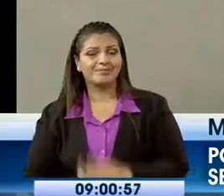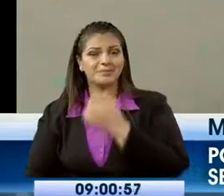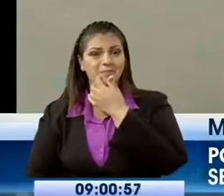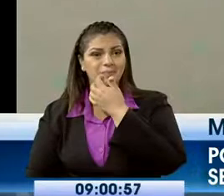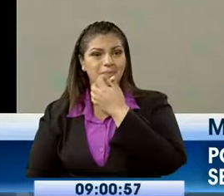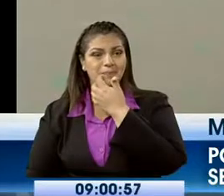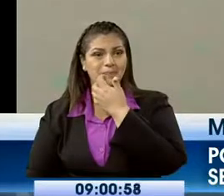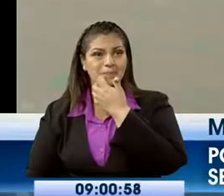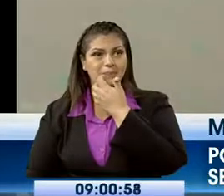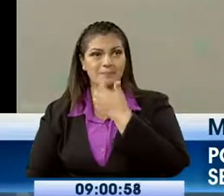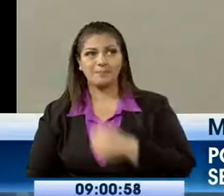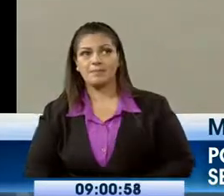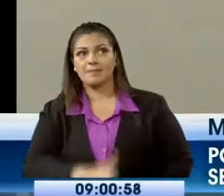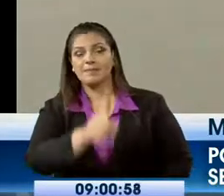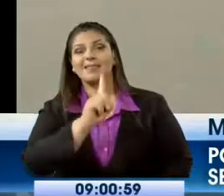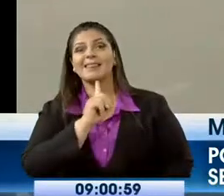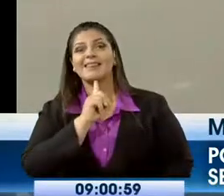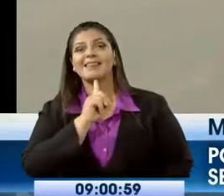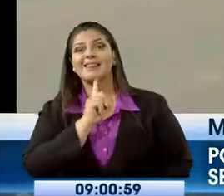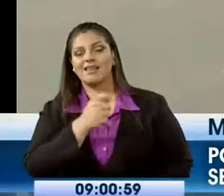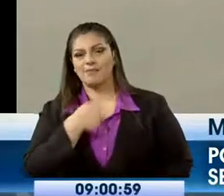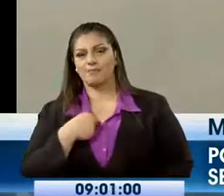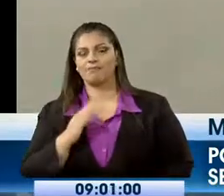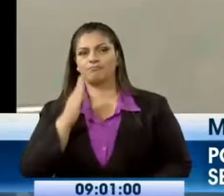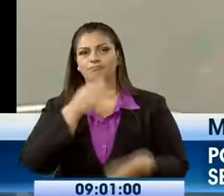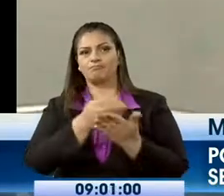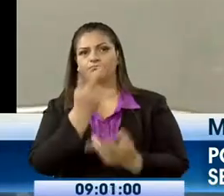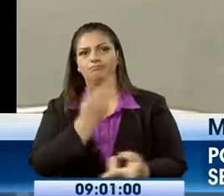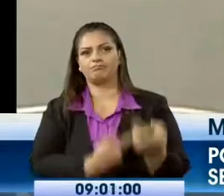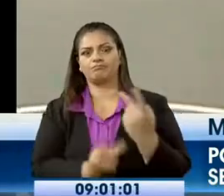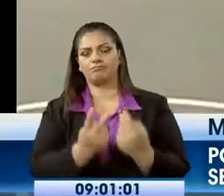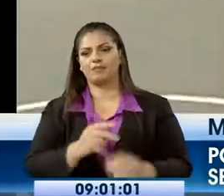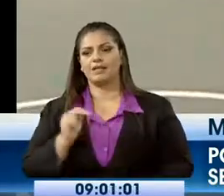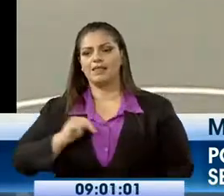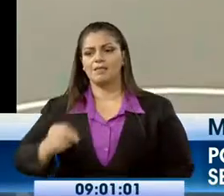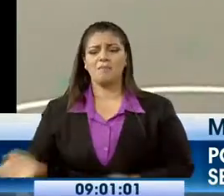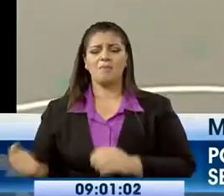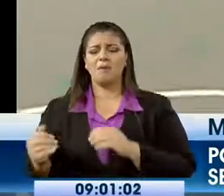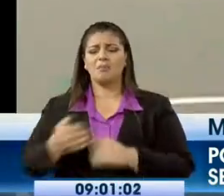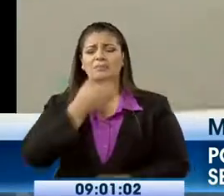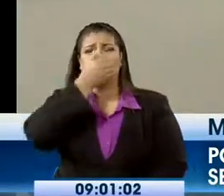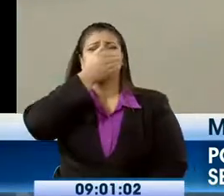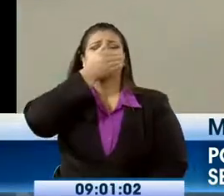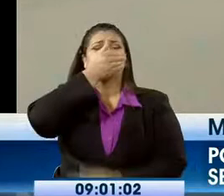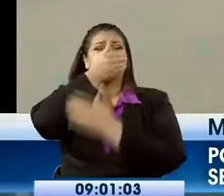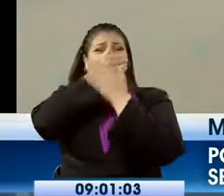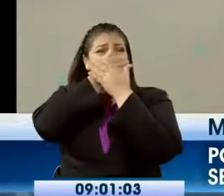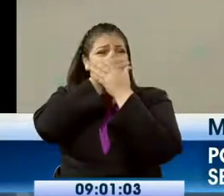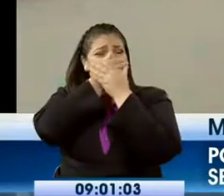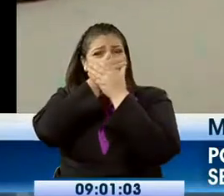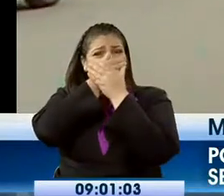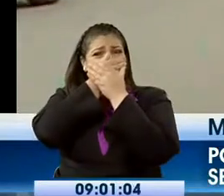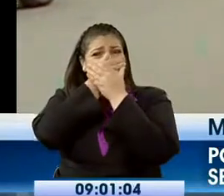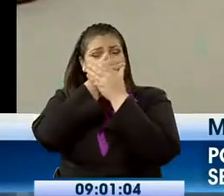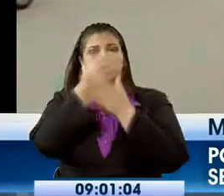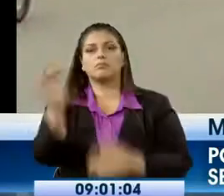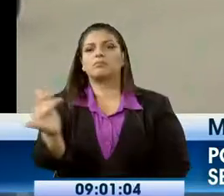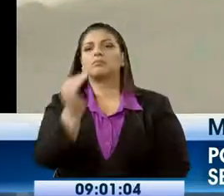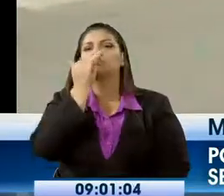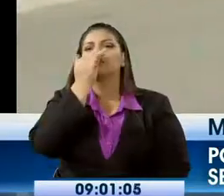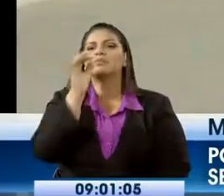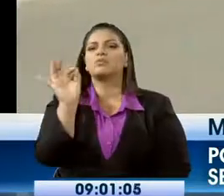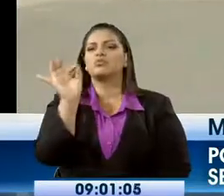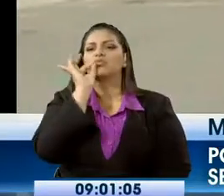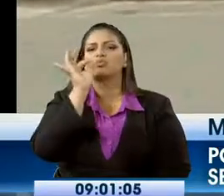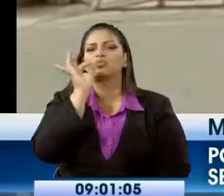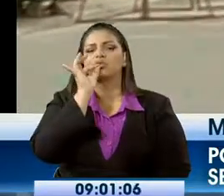vengo a visitar a mi tío acá... Uh-huh. Tengo que salir así con mi nieto, porque usted... ¿Todo tapándose la nariz? Sí, porque... ¿Le llega también? Le llega,